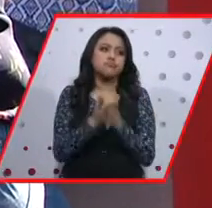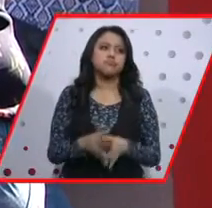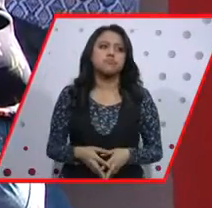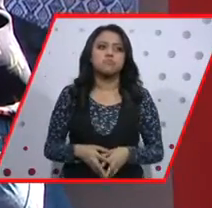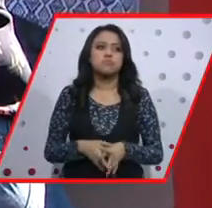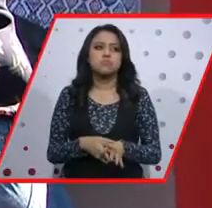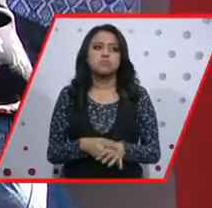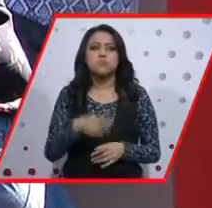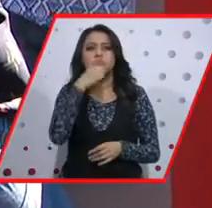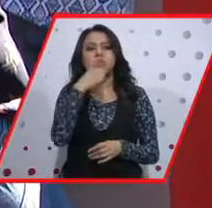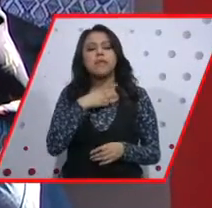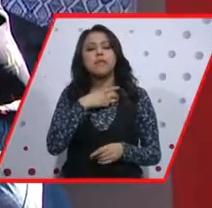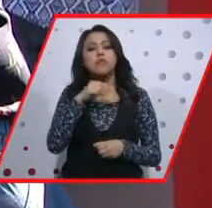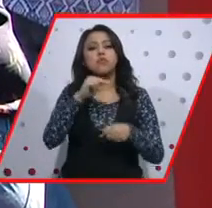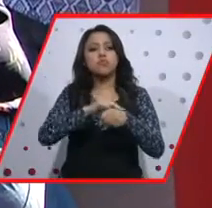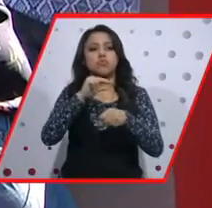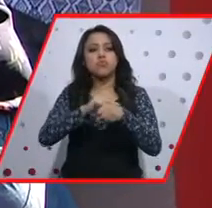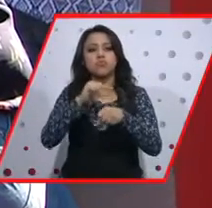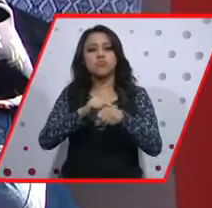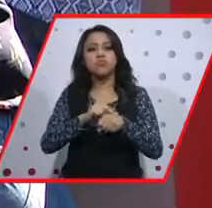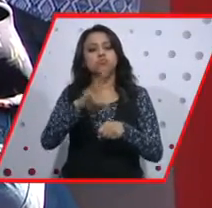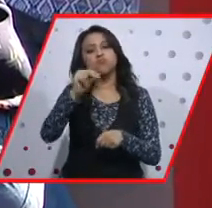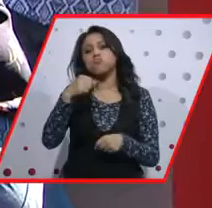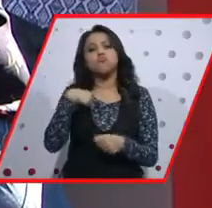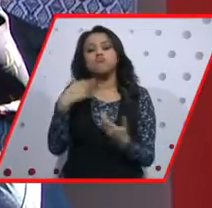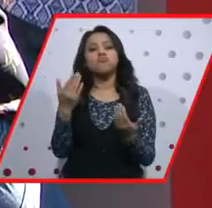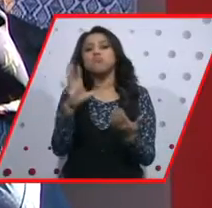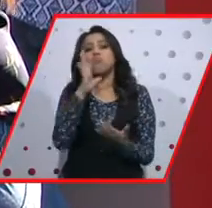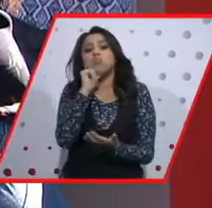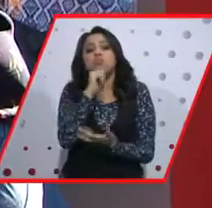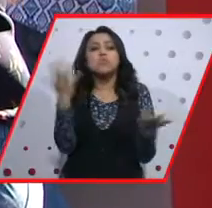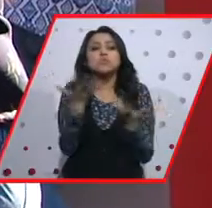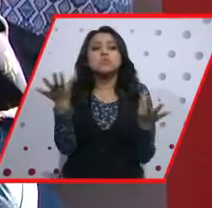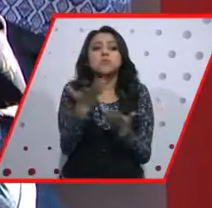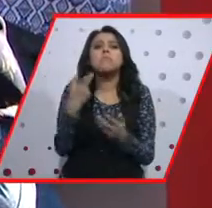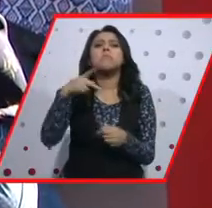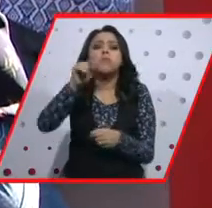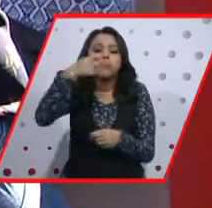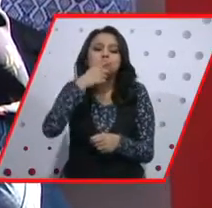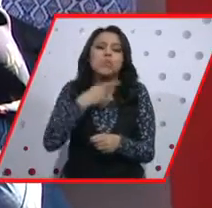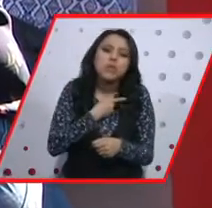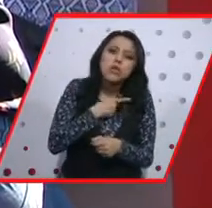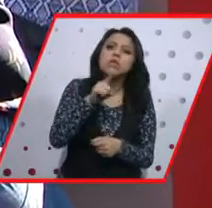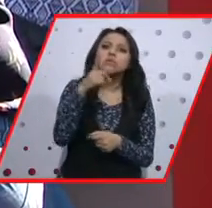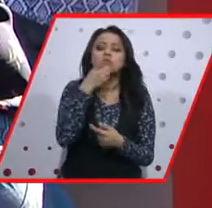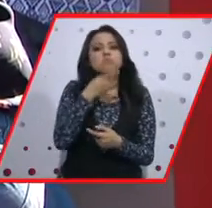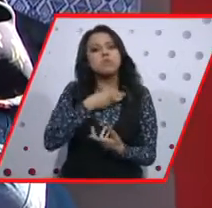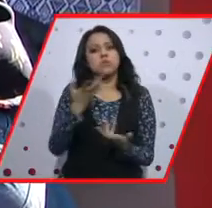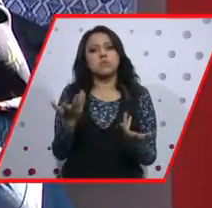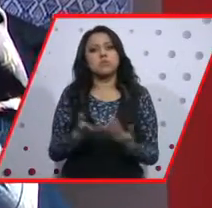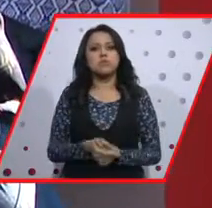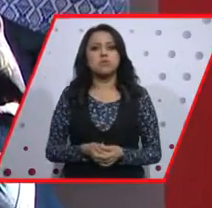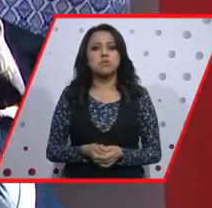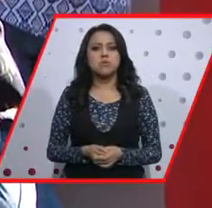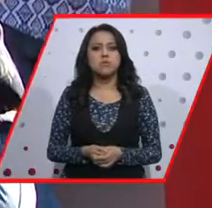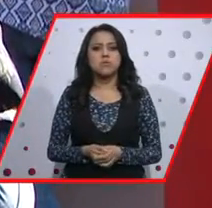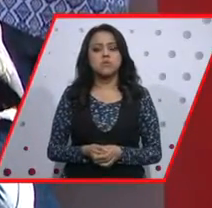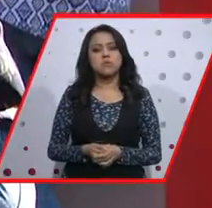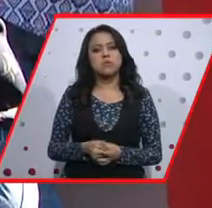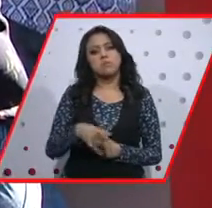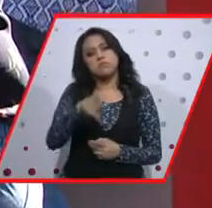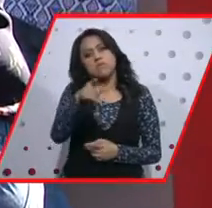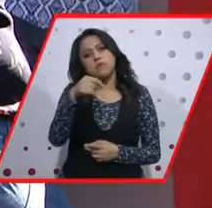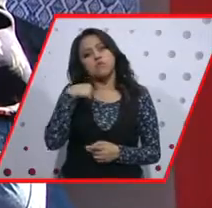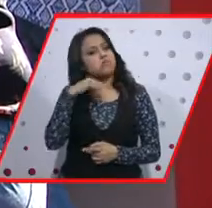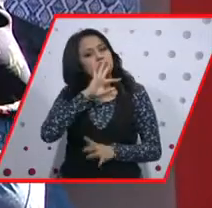Desgraciadamente me dijo el doctor, ¿sabes qué? Yo no puedo hacer nada. Le digo, pero es que usted me lo mandó, usted me lo recomendó. Y me dijo el doctor, ¿sabes qué?